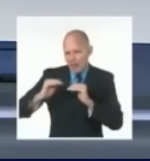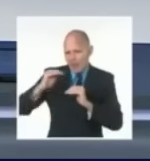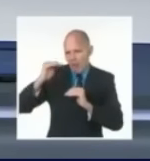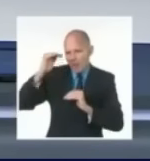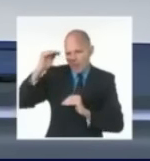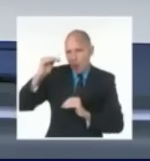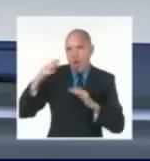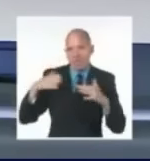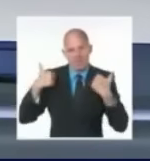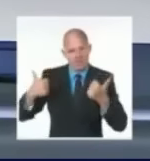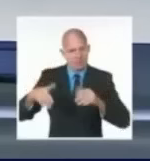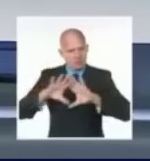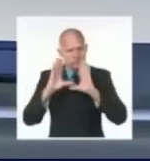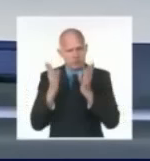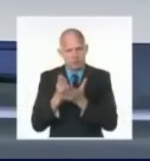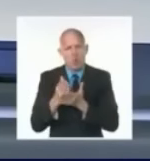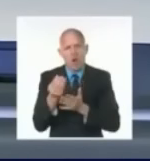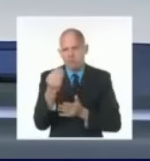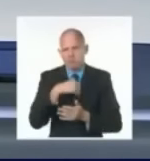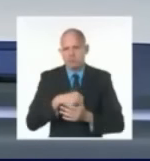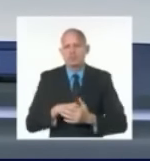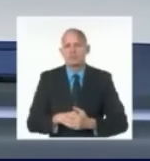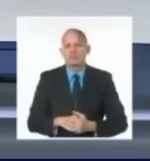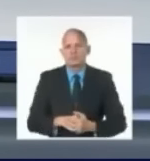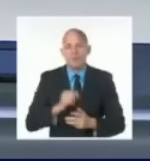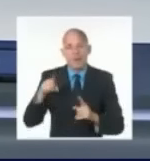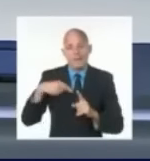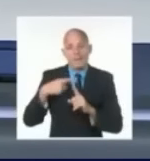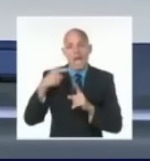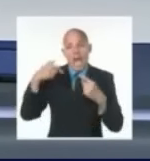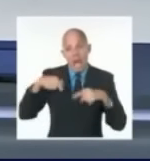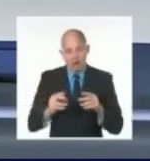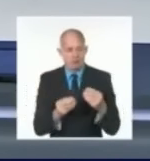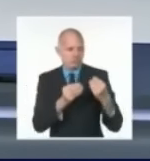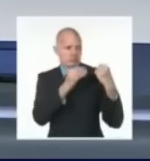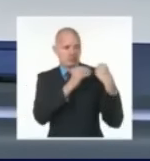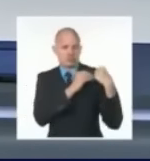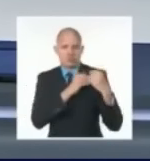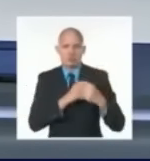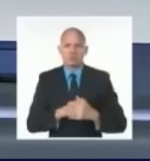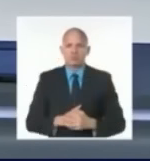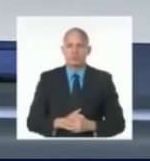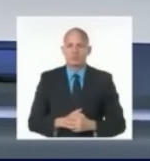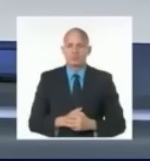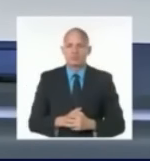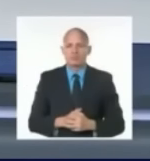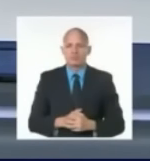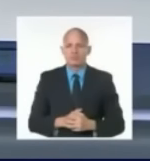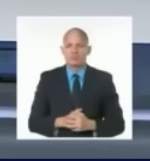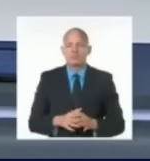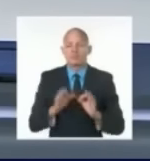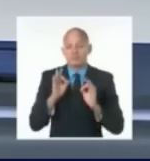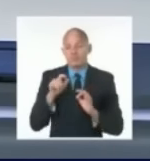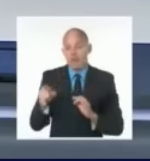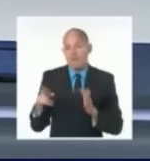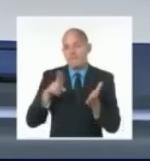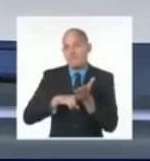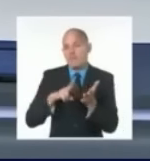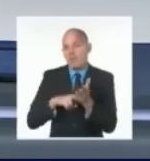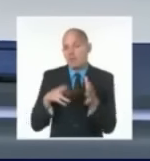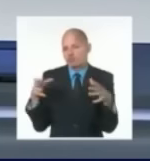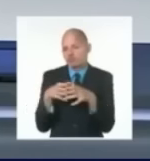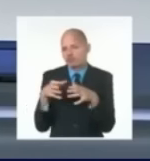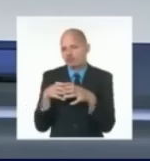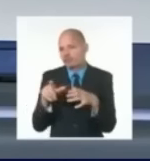de ciencia, tecnología e innovación, hasta su actual responsabilidad. Además, es miembro del equipo técnico